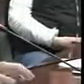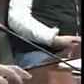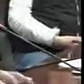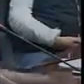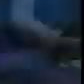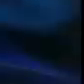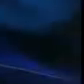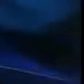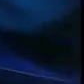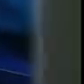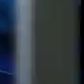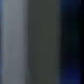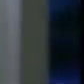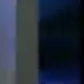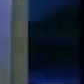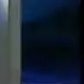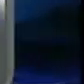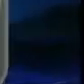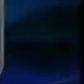Cornejo.